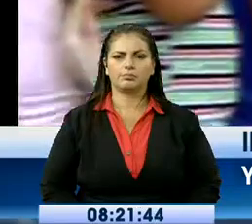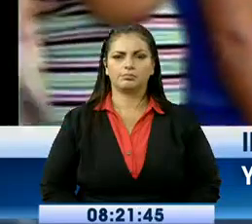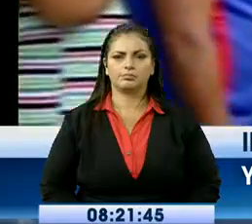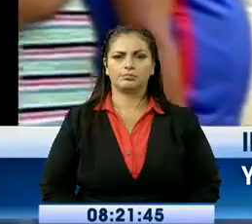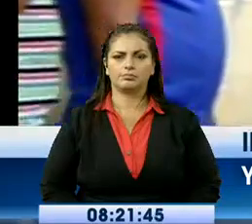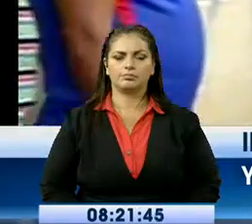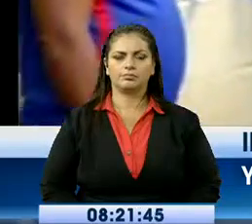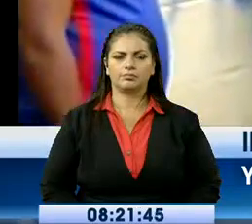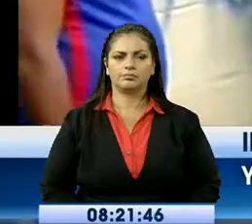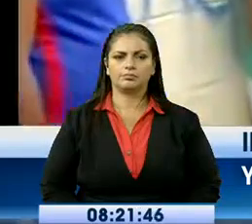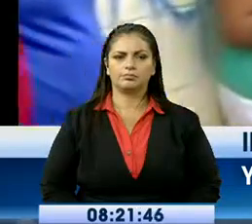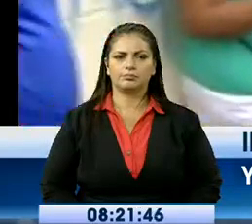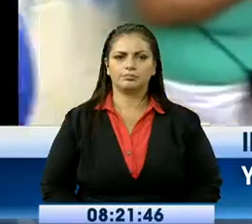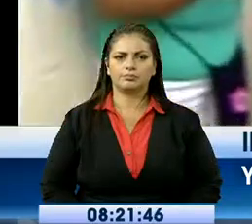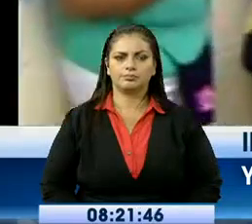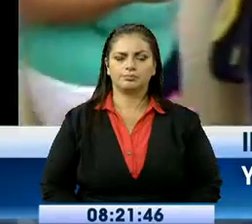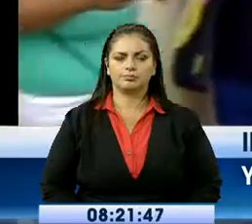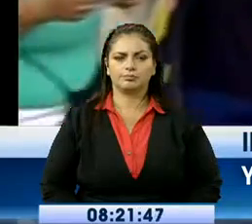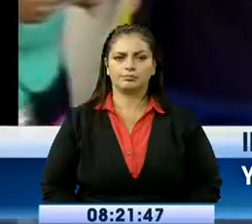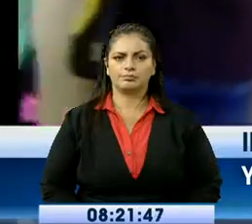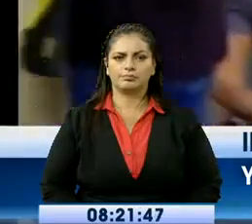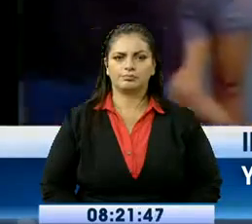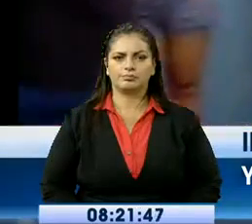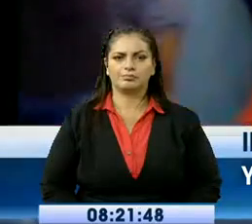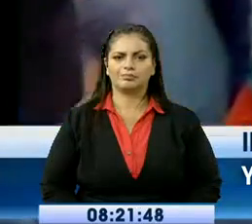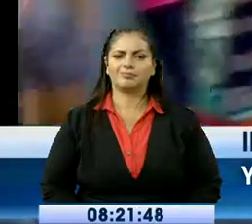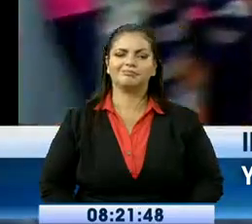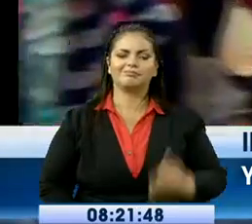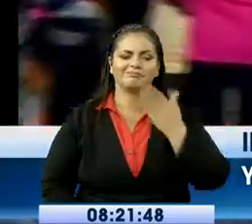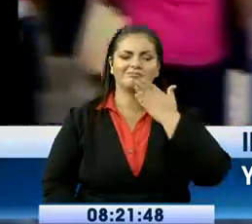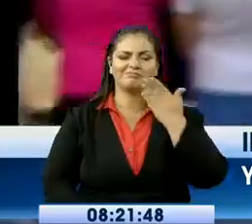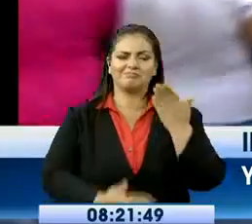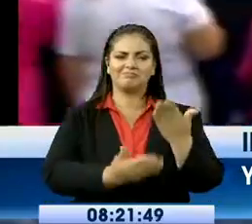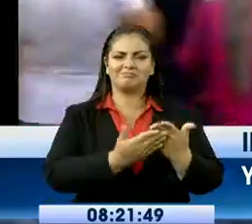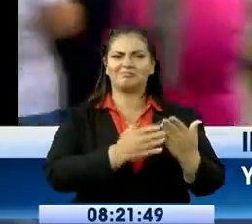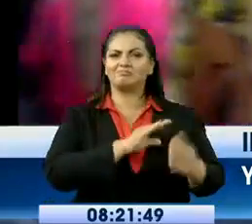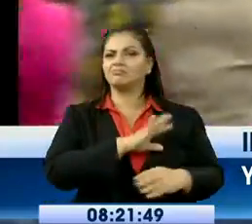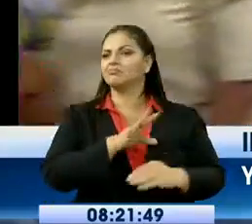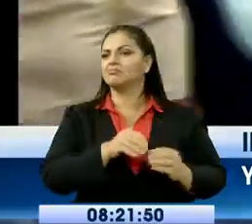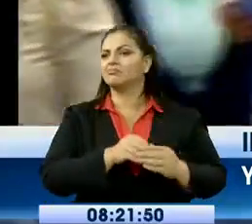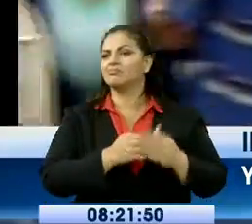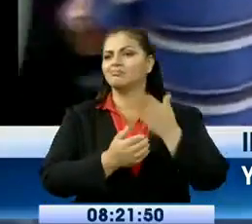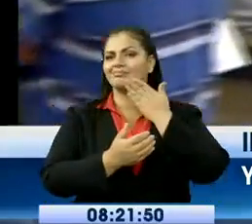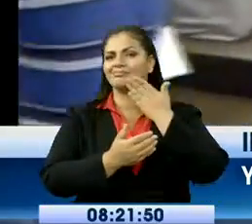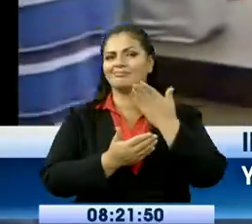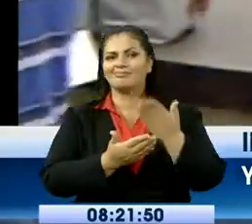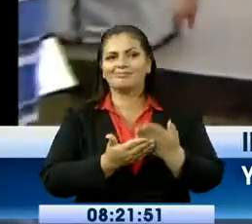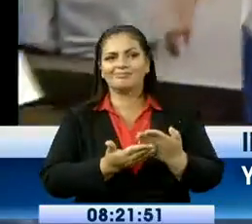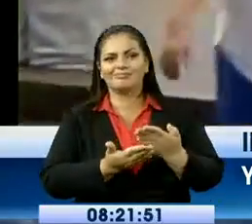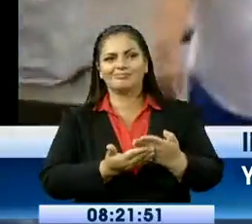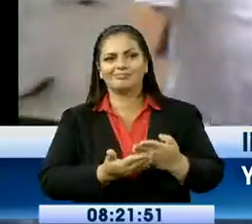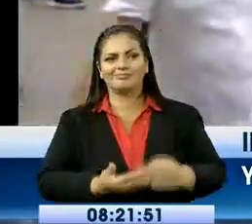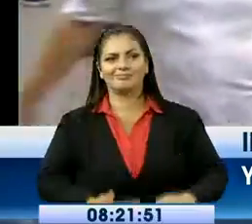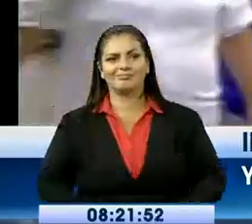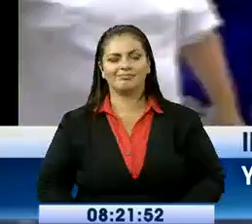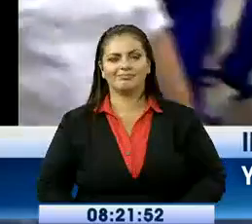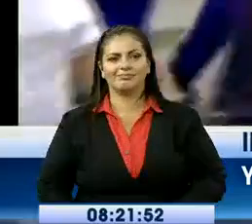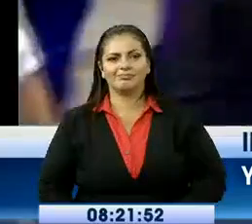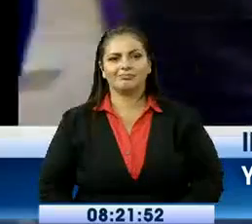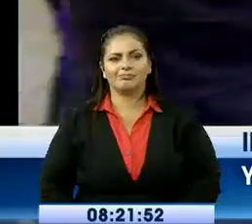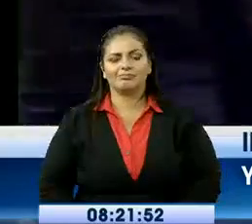ver, me parece que nos van a mostrar. Muchísimas gracias a todos, ya conversamos con ustedes. Parece que nos van a abrir uno de los toldos para